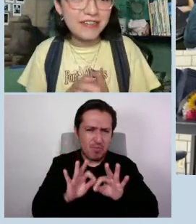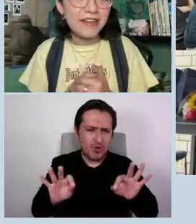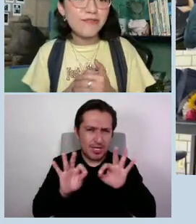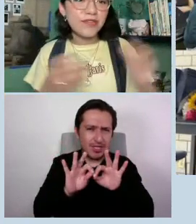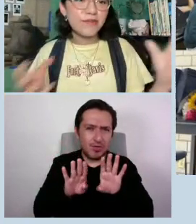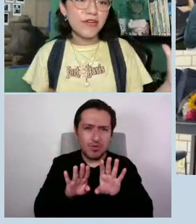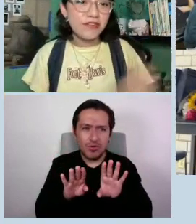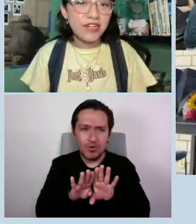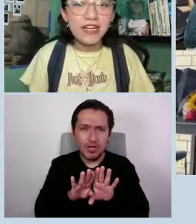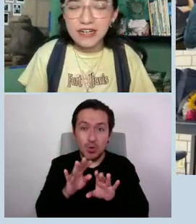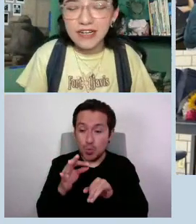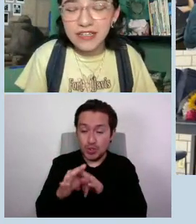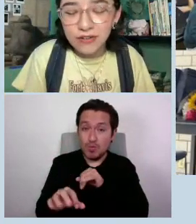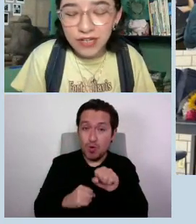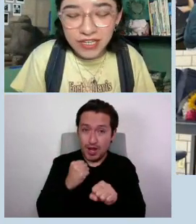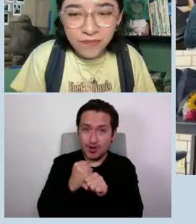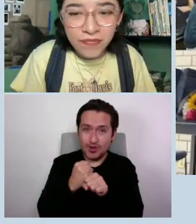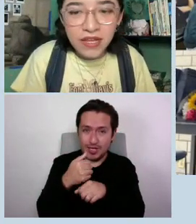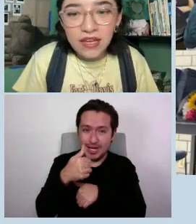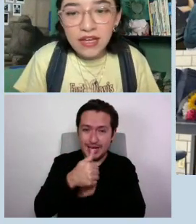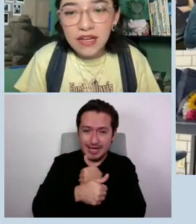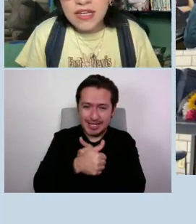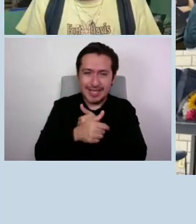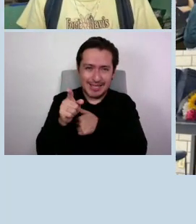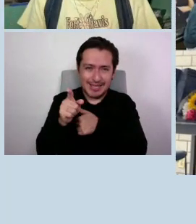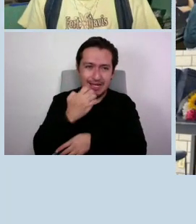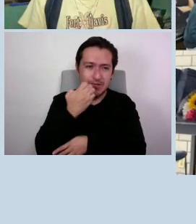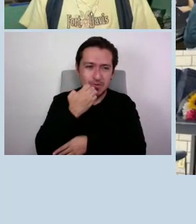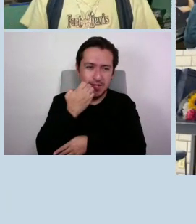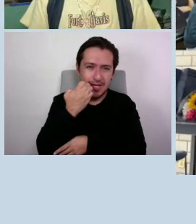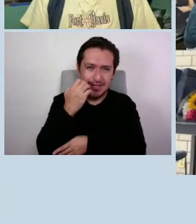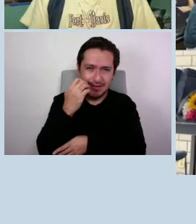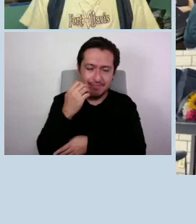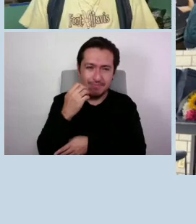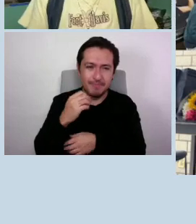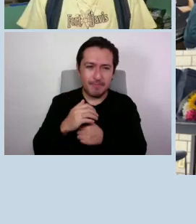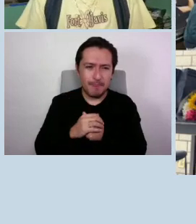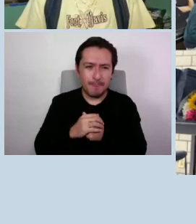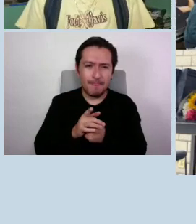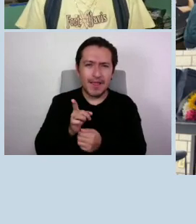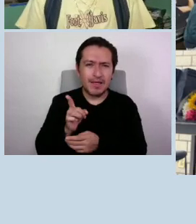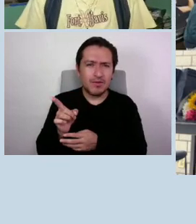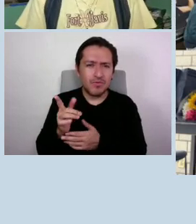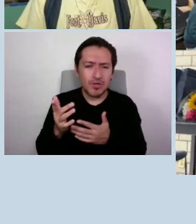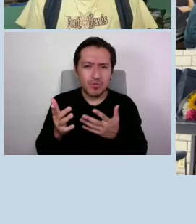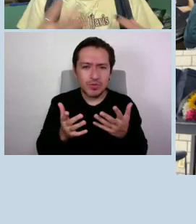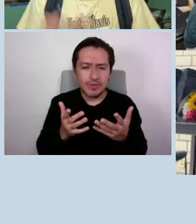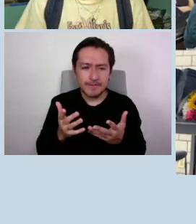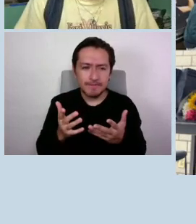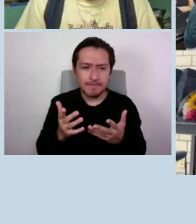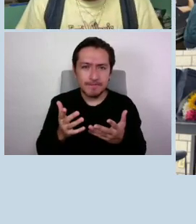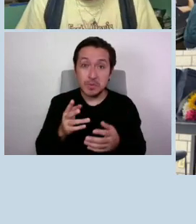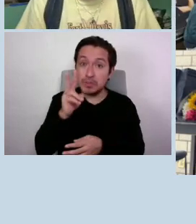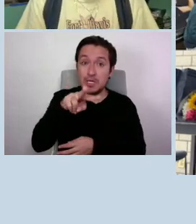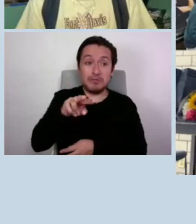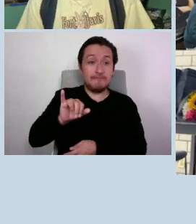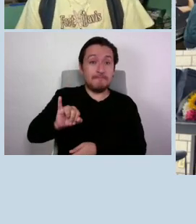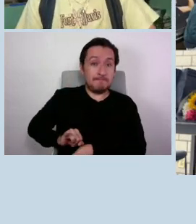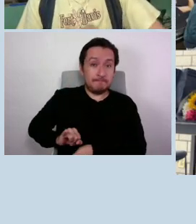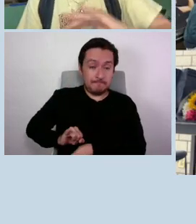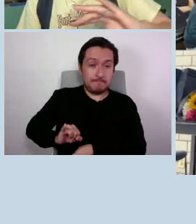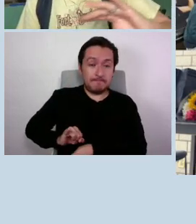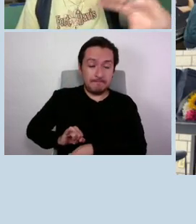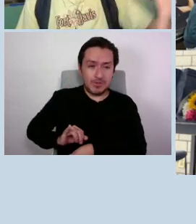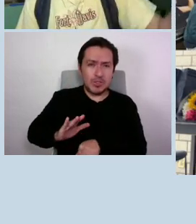no en el último año de la carrera del colegio y pu ahí fue una cosa bien interesante